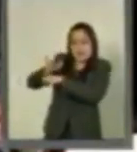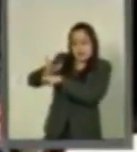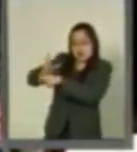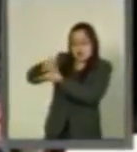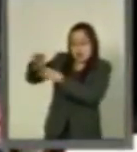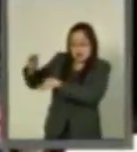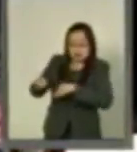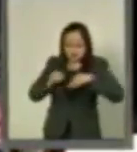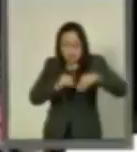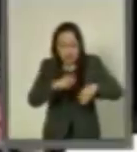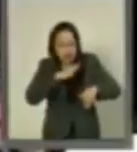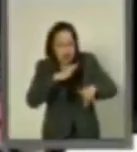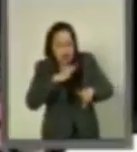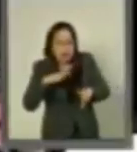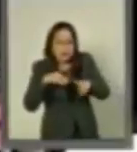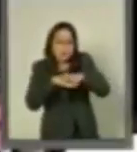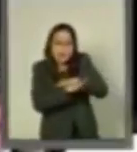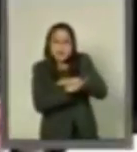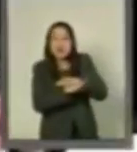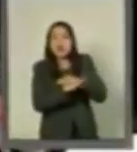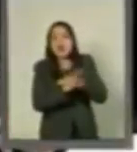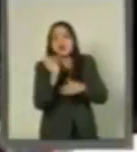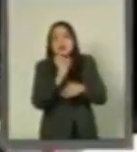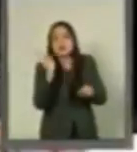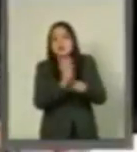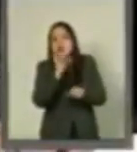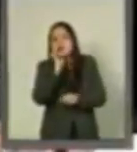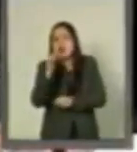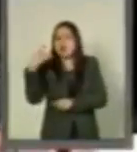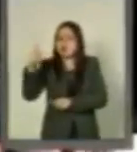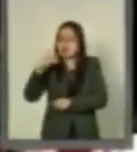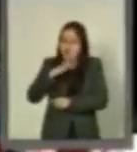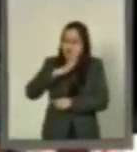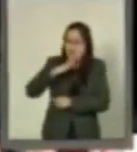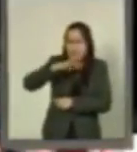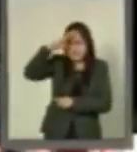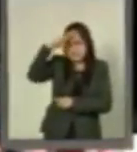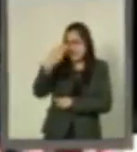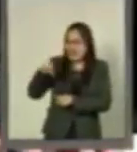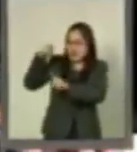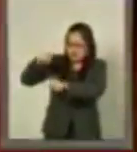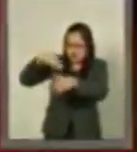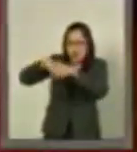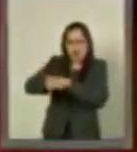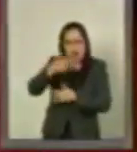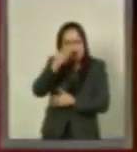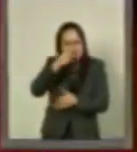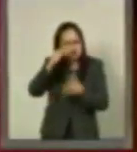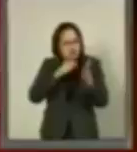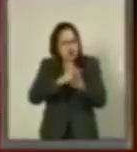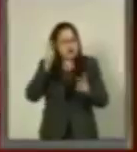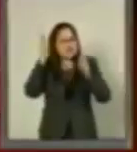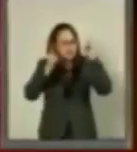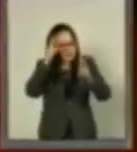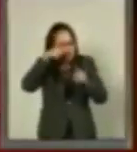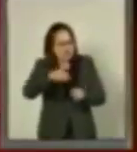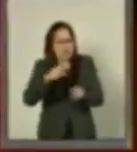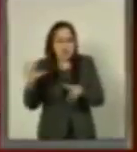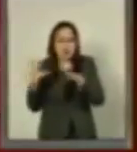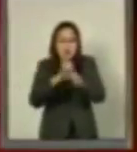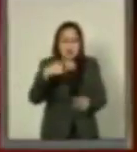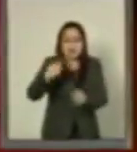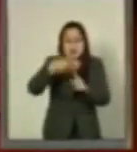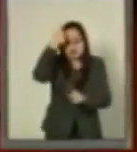estarían totalmente desamparados. Usted está en Mexicali, ya ha visitado esos centros, y ninguno es del